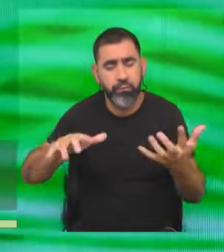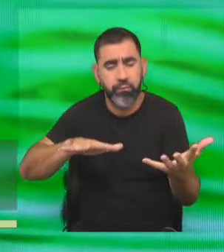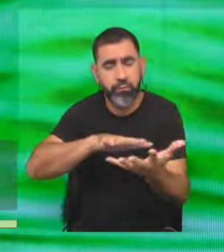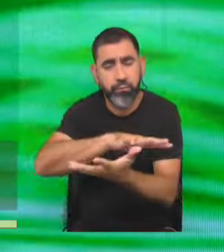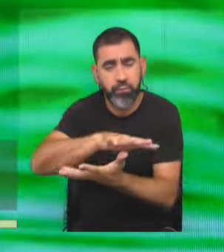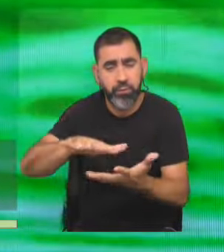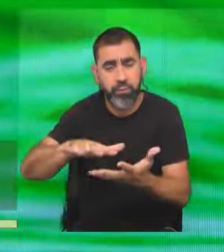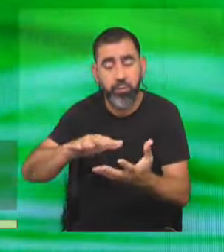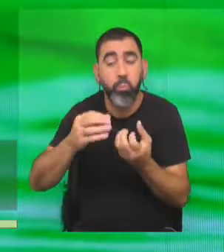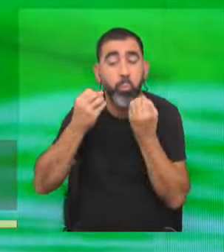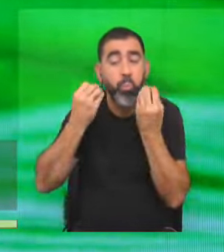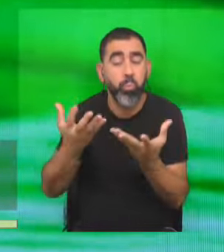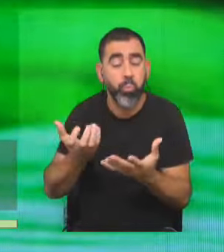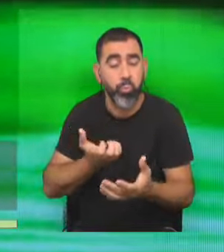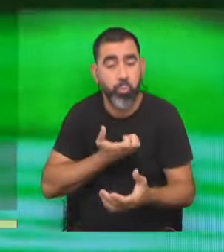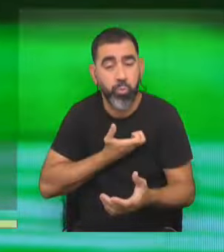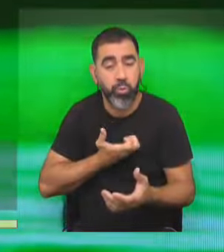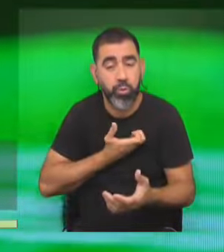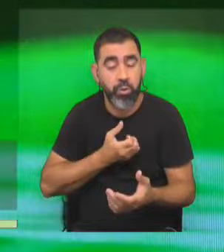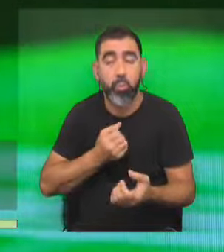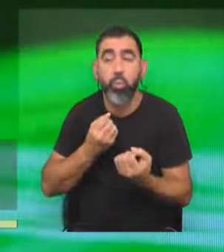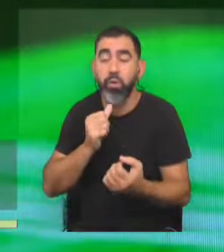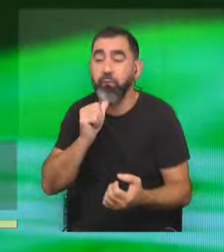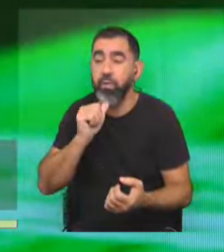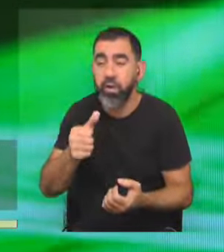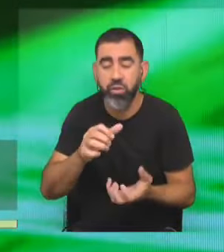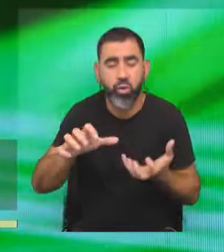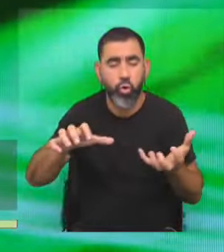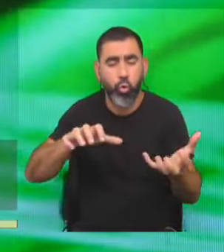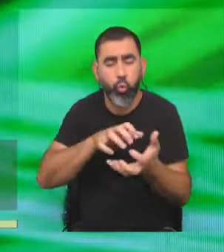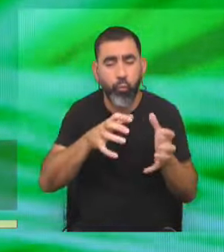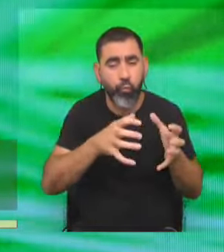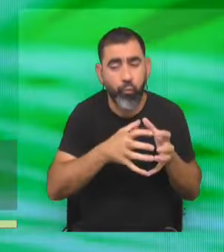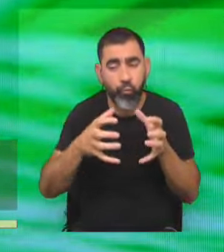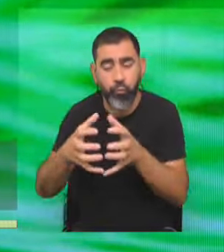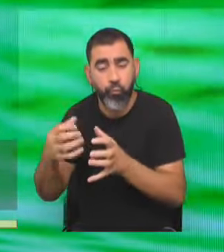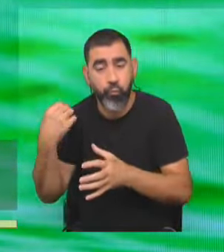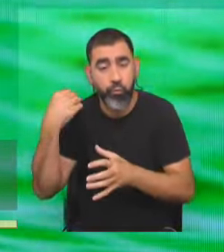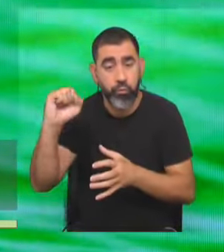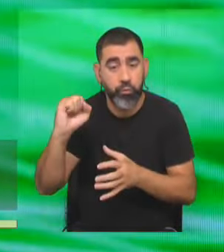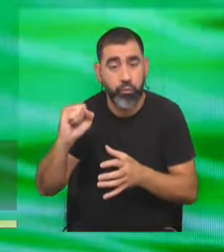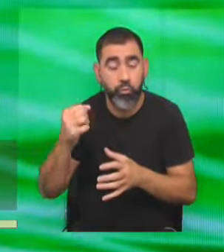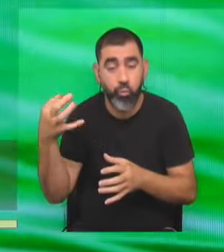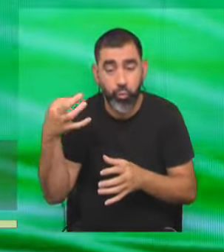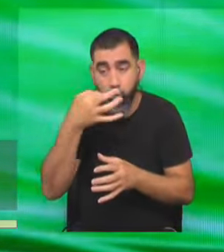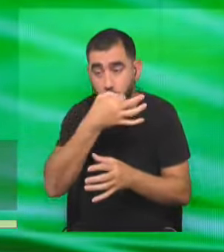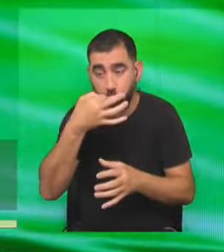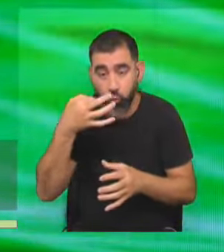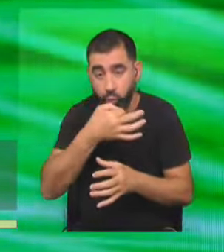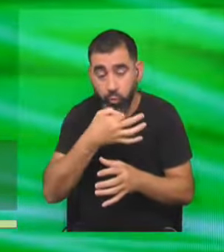distintas motivaciones que puede ser el ajuste de cuenta conflictos entre grupos criminales tráfico de